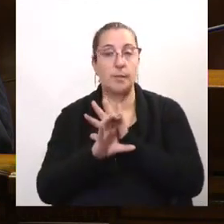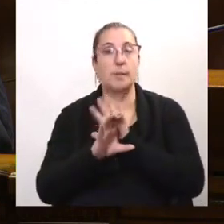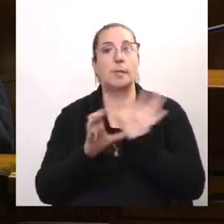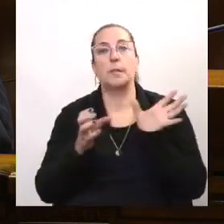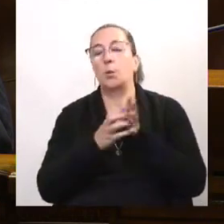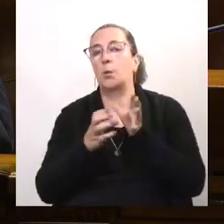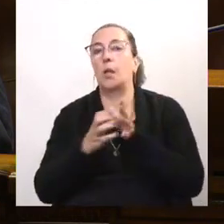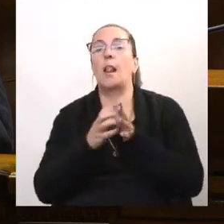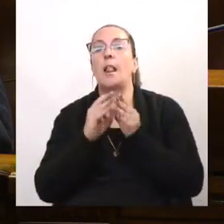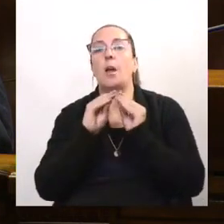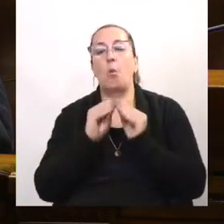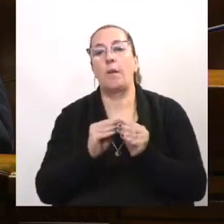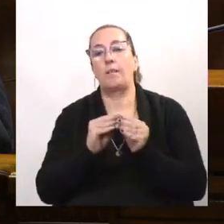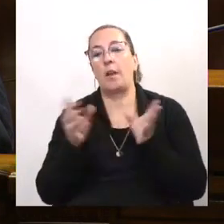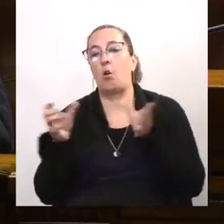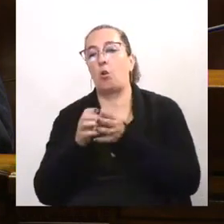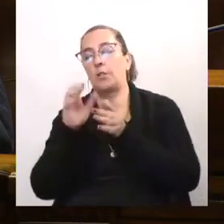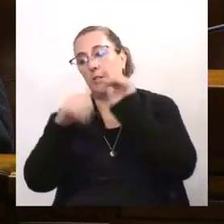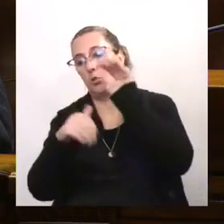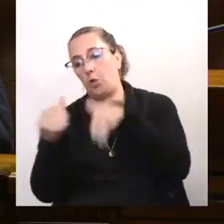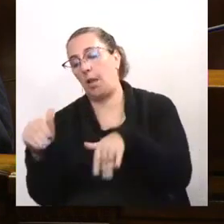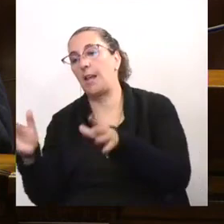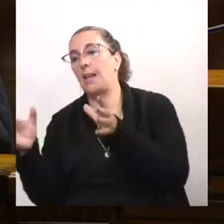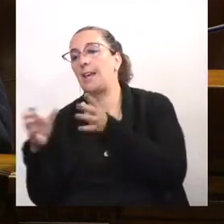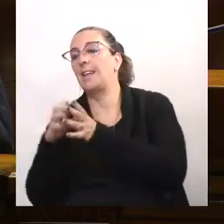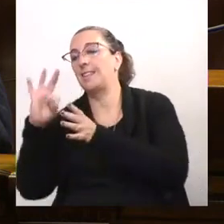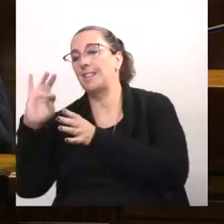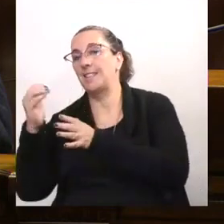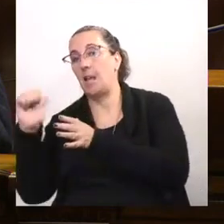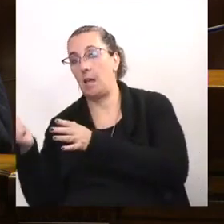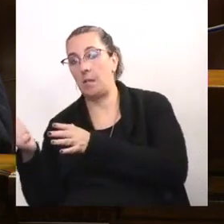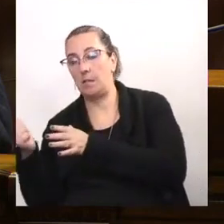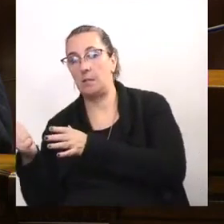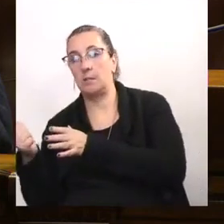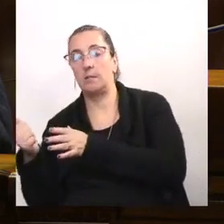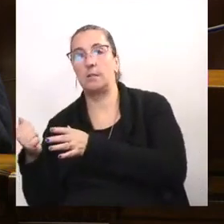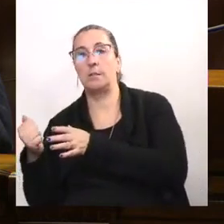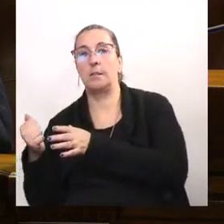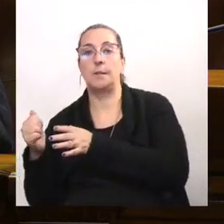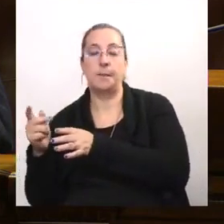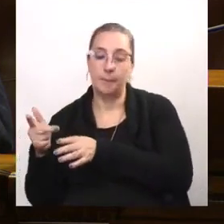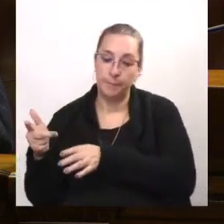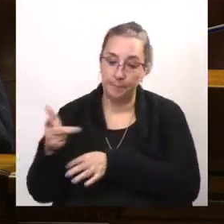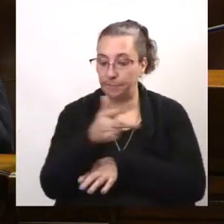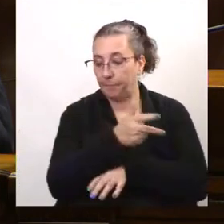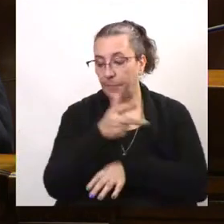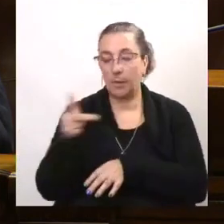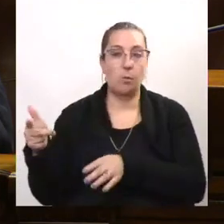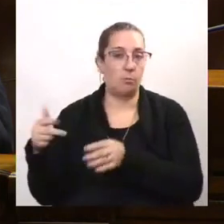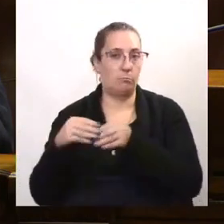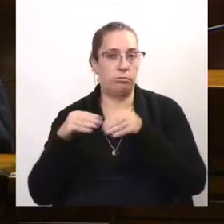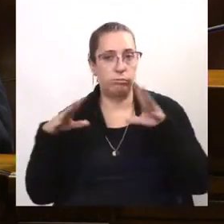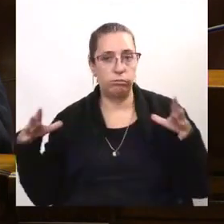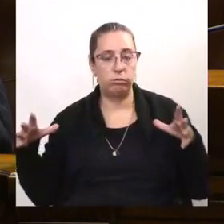Corte Electoral y Tribunal de lo Contencioso, de todo ese esquema que es muy